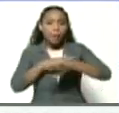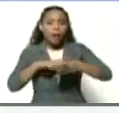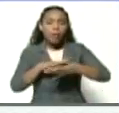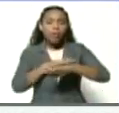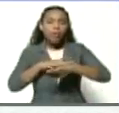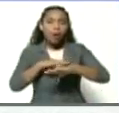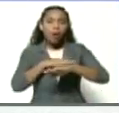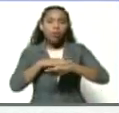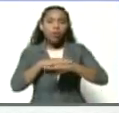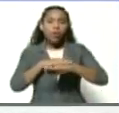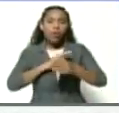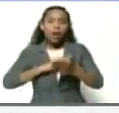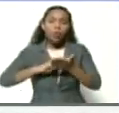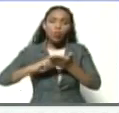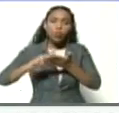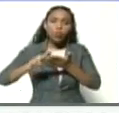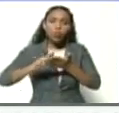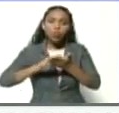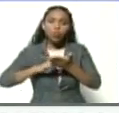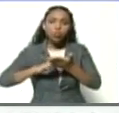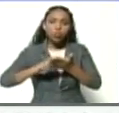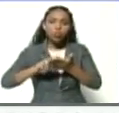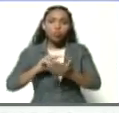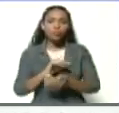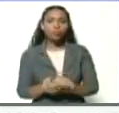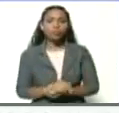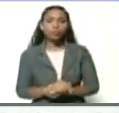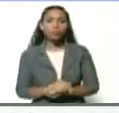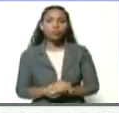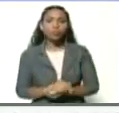la reconciliación,